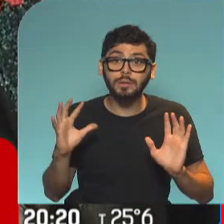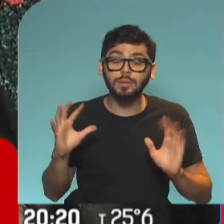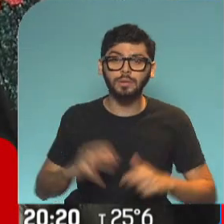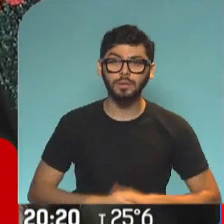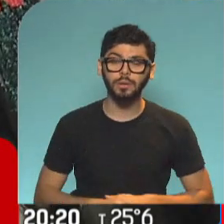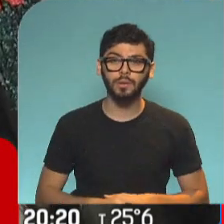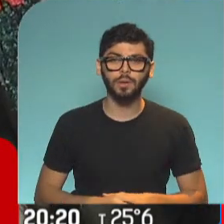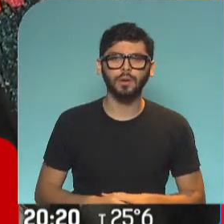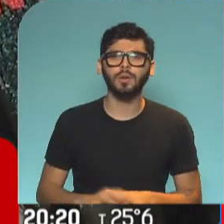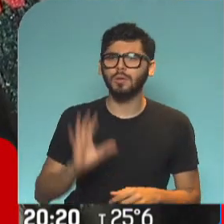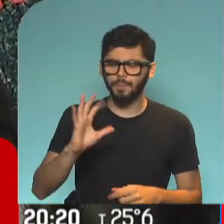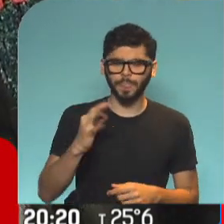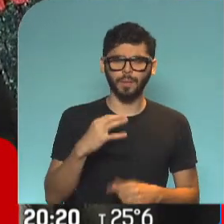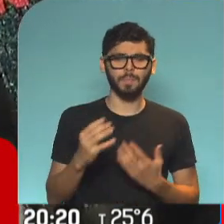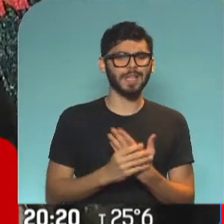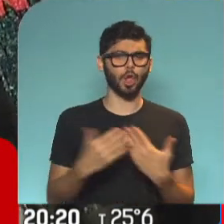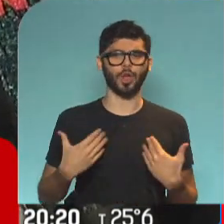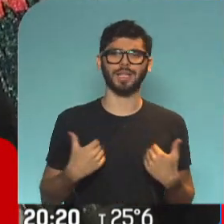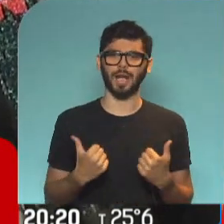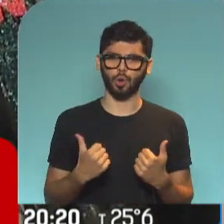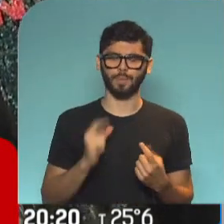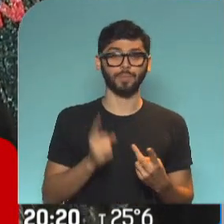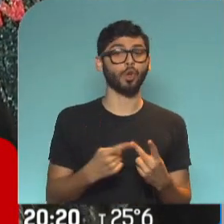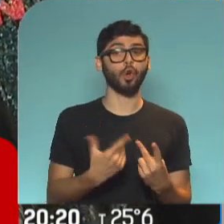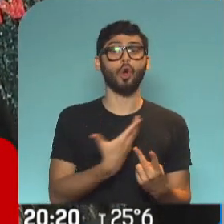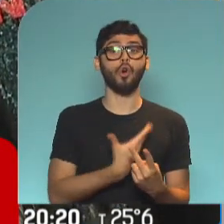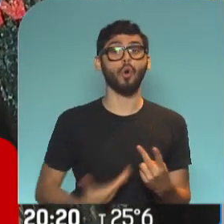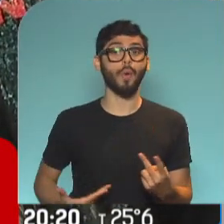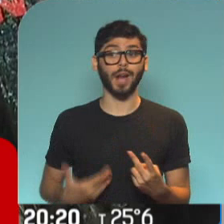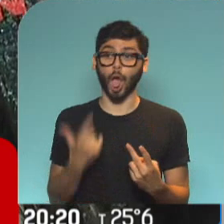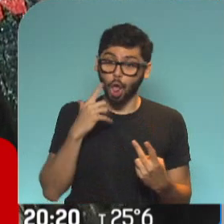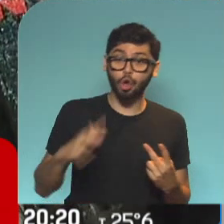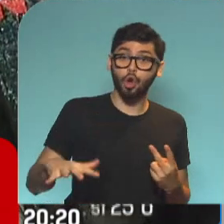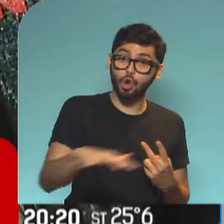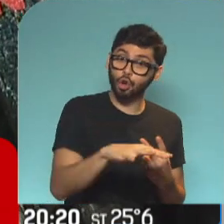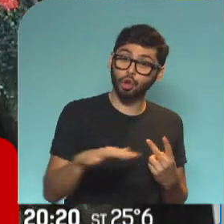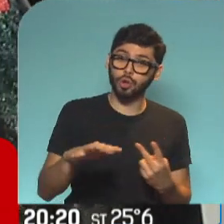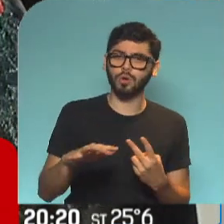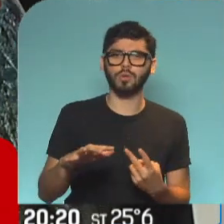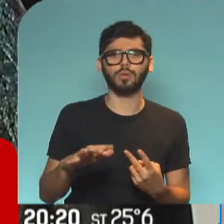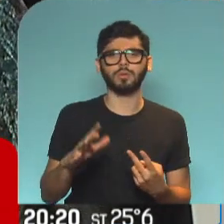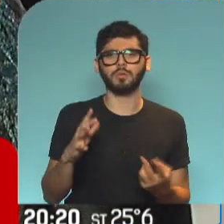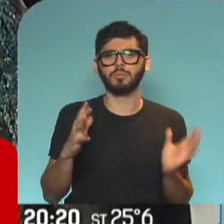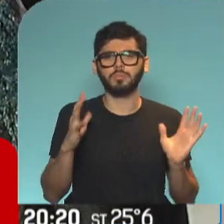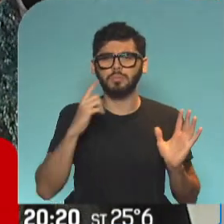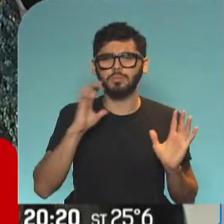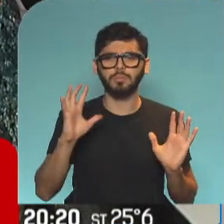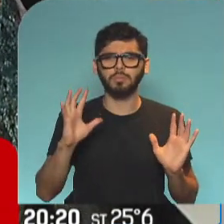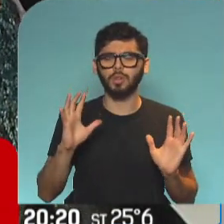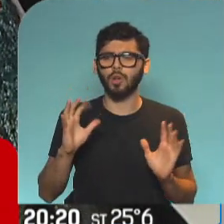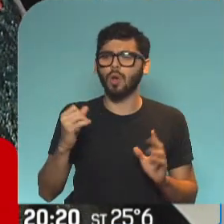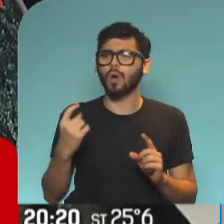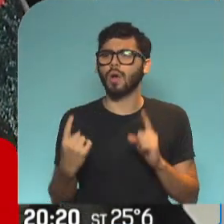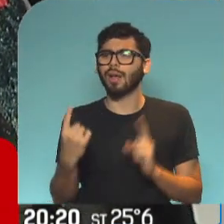que con la mirada que tiene el Ministerio de Salud y el propio gobernador sobre todo el territorio, no es posible privilegios